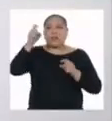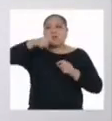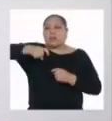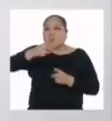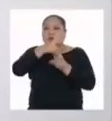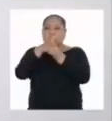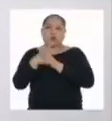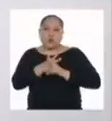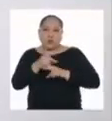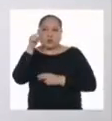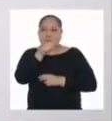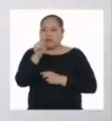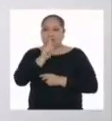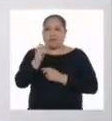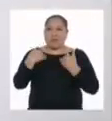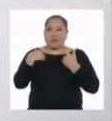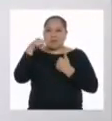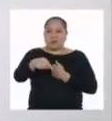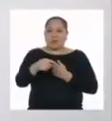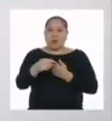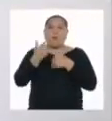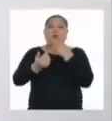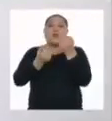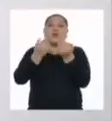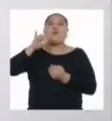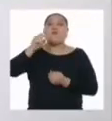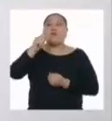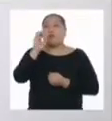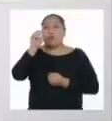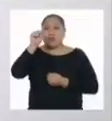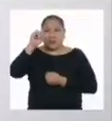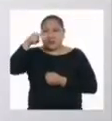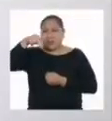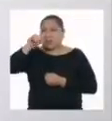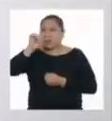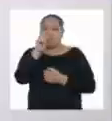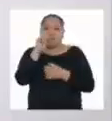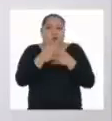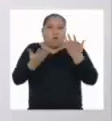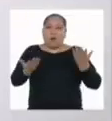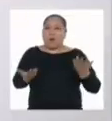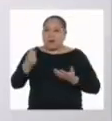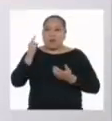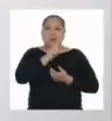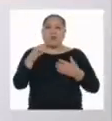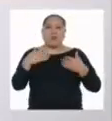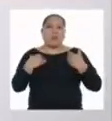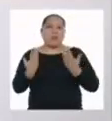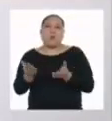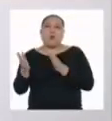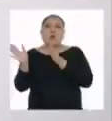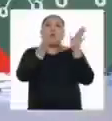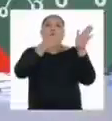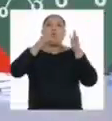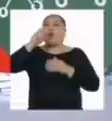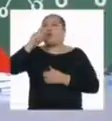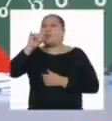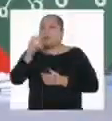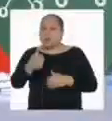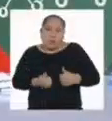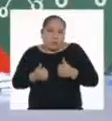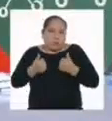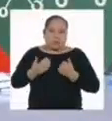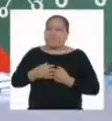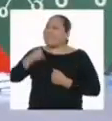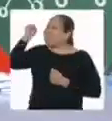que cuidarla. Sin ella, procesos como la fotosíntesis no ocurrirían y no tendríamos oxígeno para vivir. Así